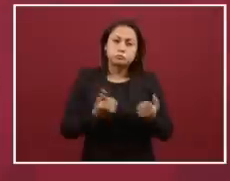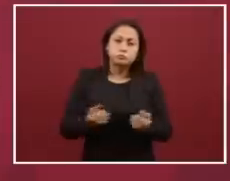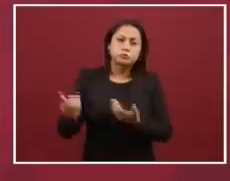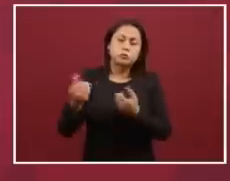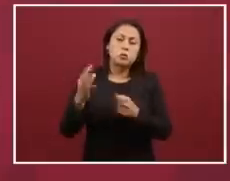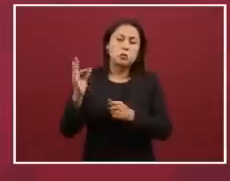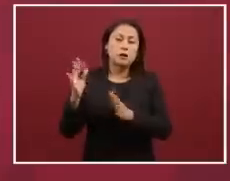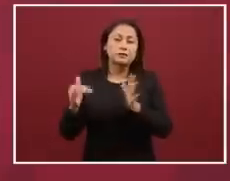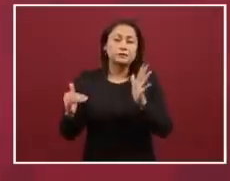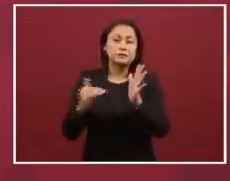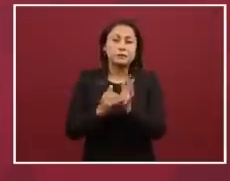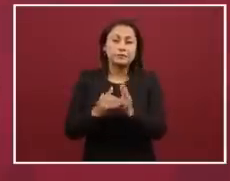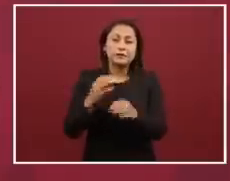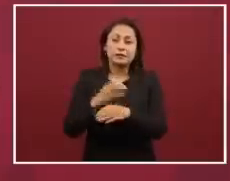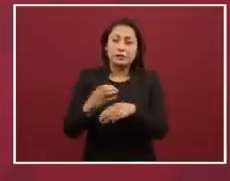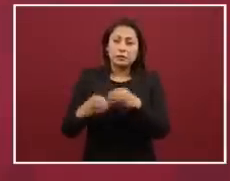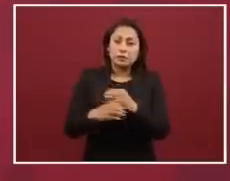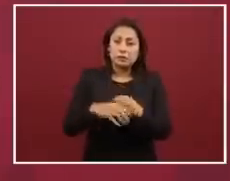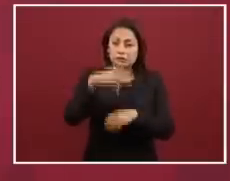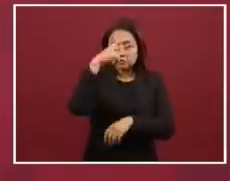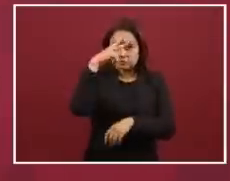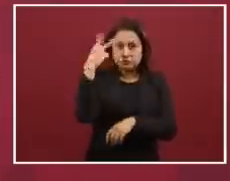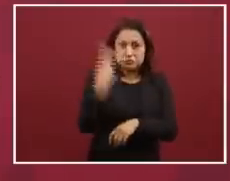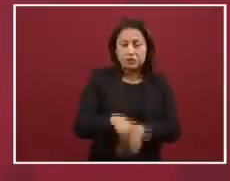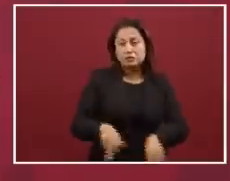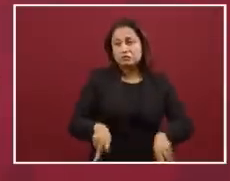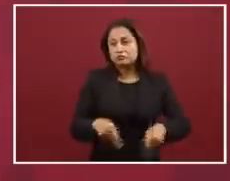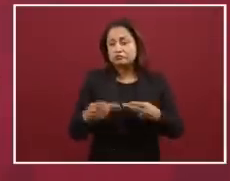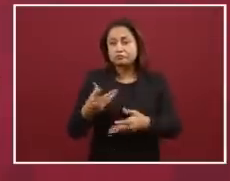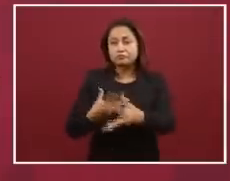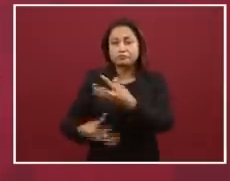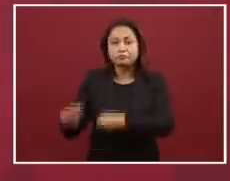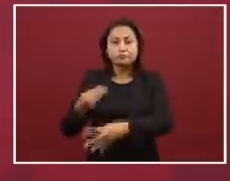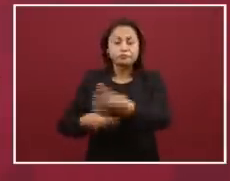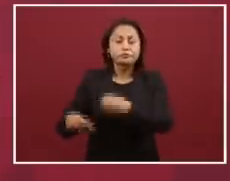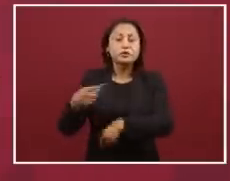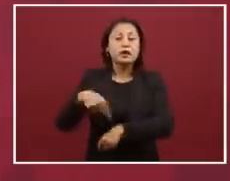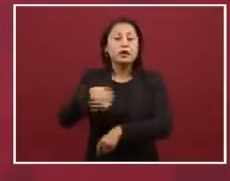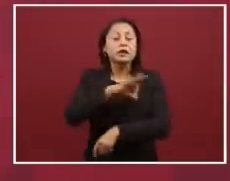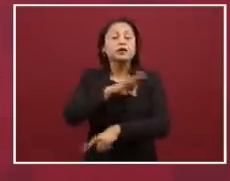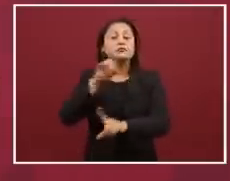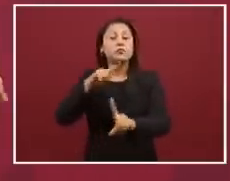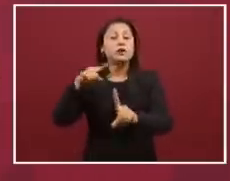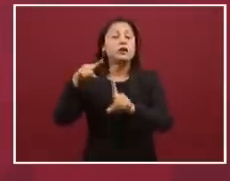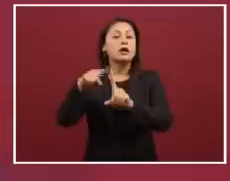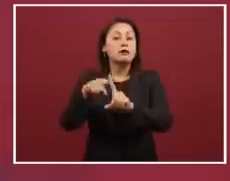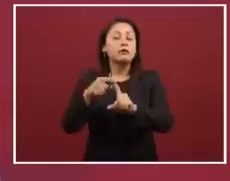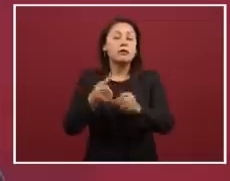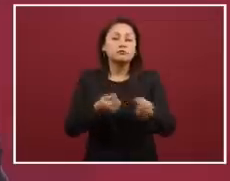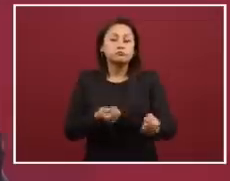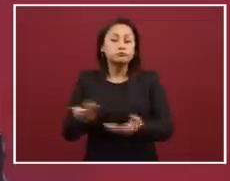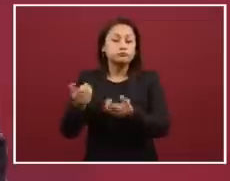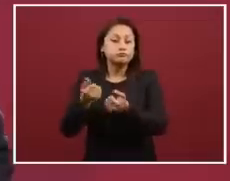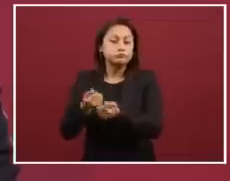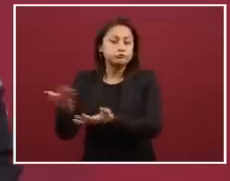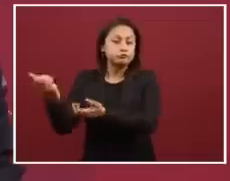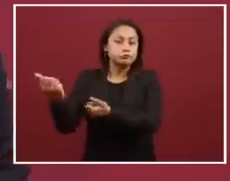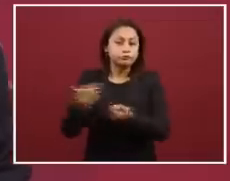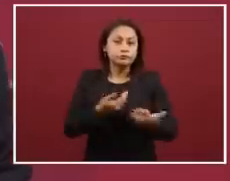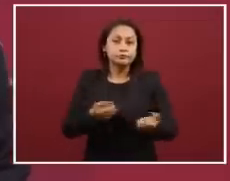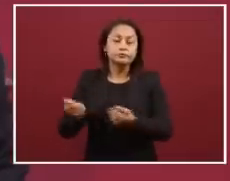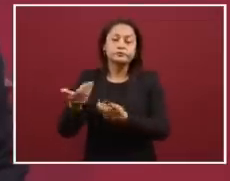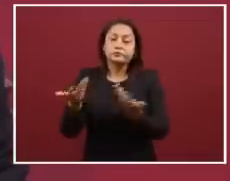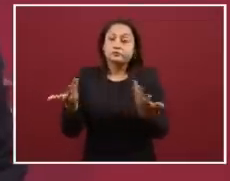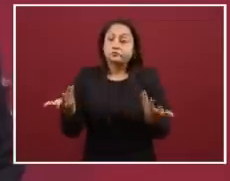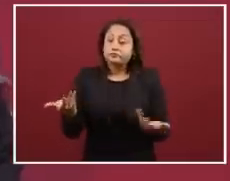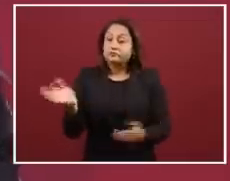mexicano que permitirían tener ya un punto de quiebre en la parte de los flujos económicos. Esto significa que podríamos tener para